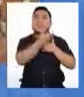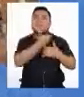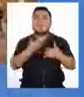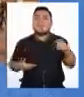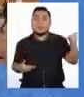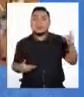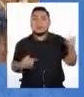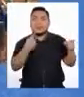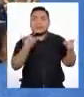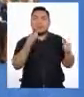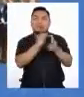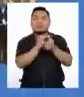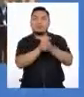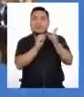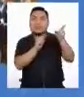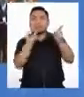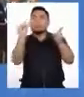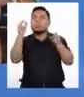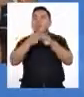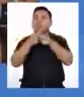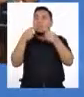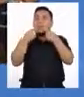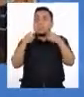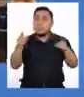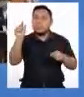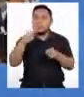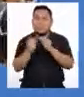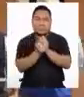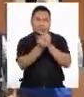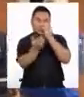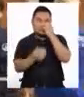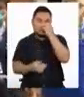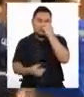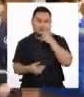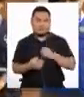La República precisamente está en Chorrillos, va a brindar algunas declaraciones. Adelante Alex Vigo.